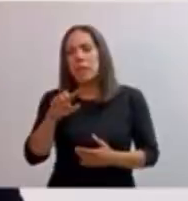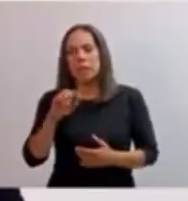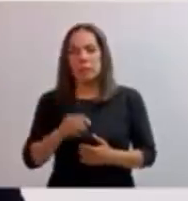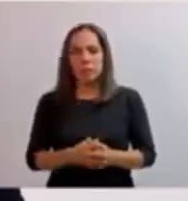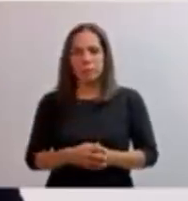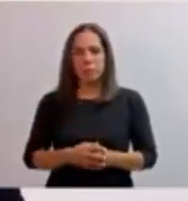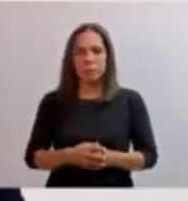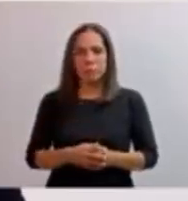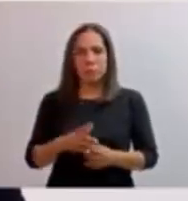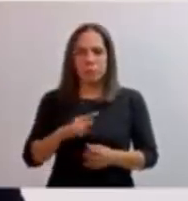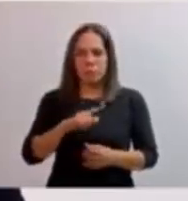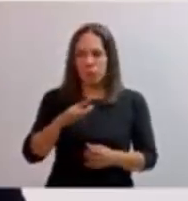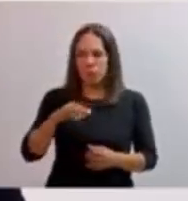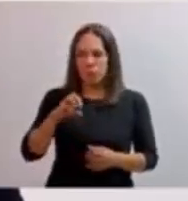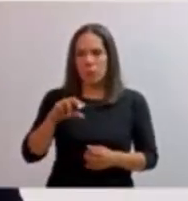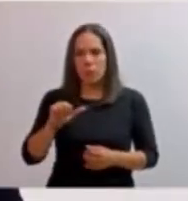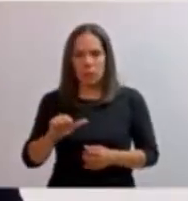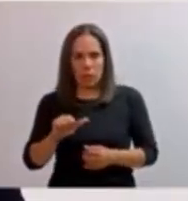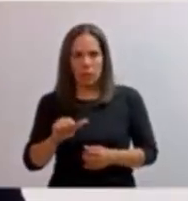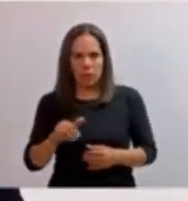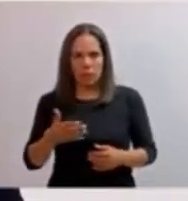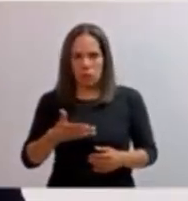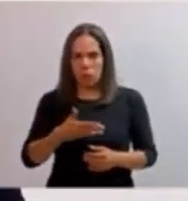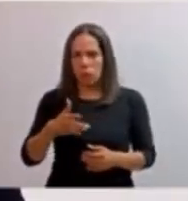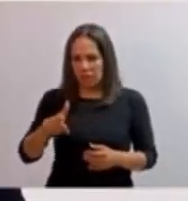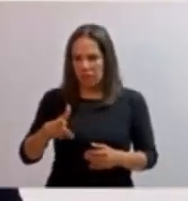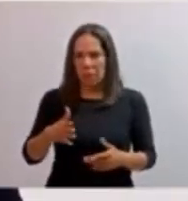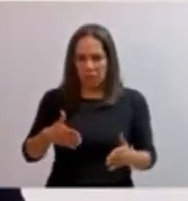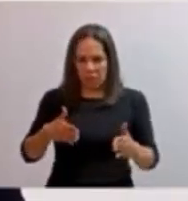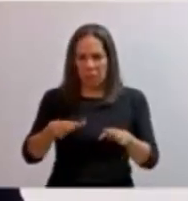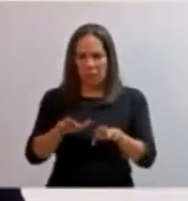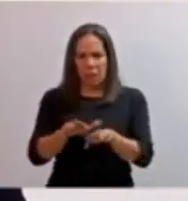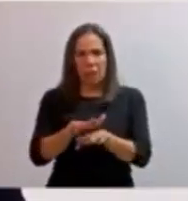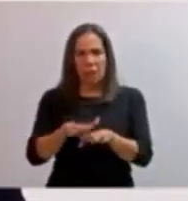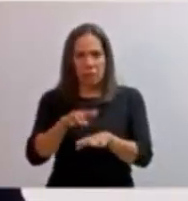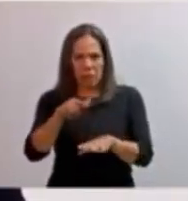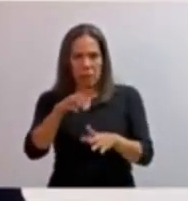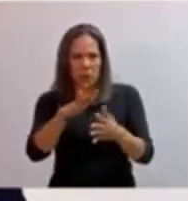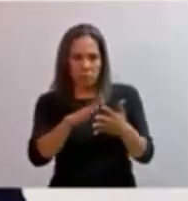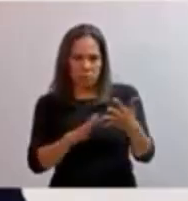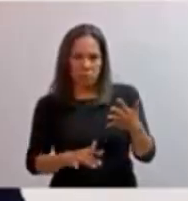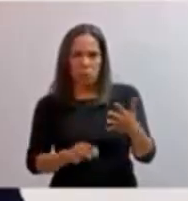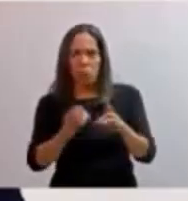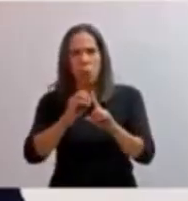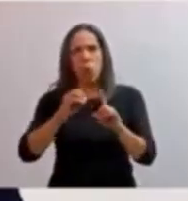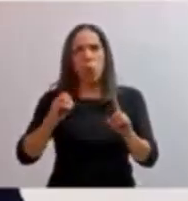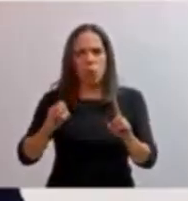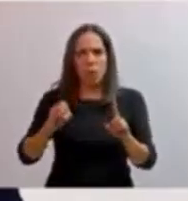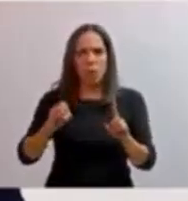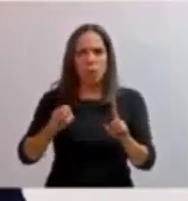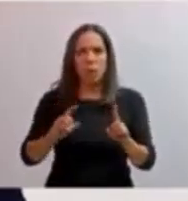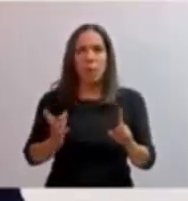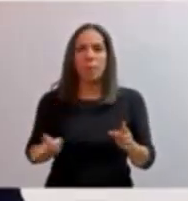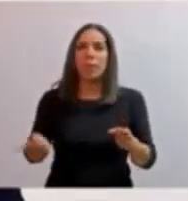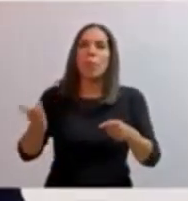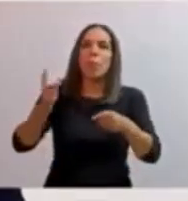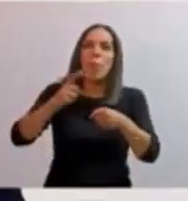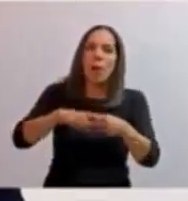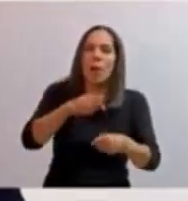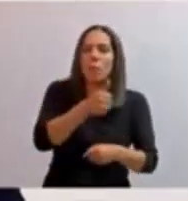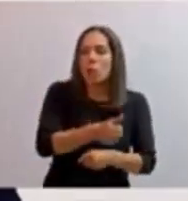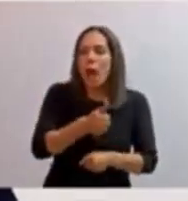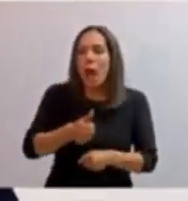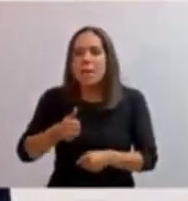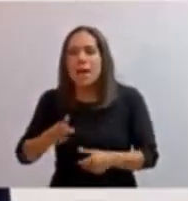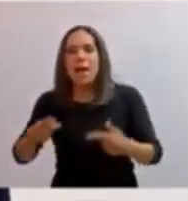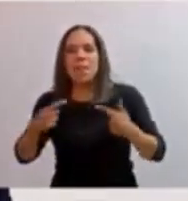lo estamos reestructurando a partir del trabajo y de las necesidades que los colectivos de cada escuela está